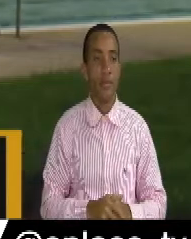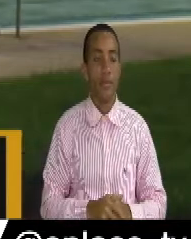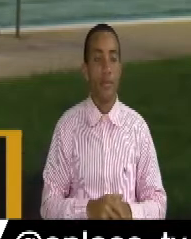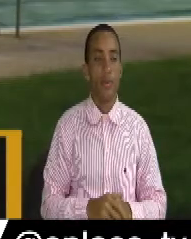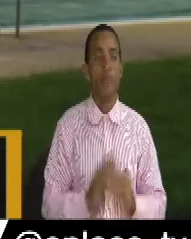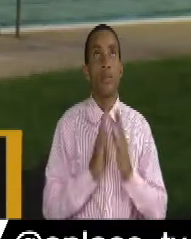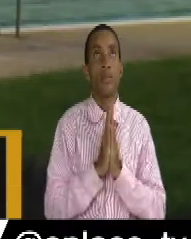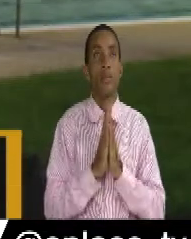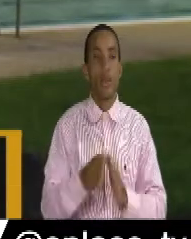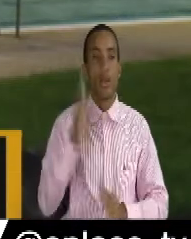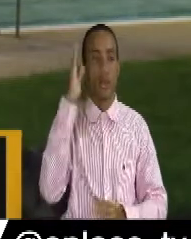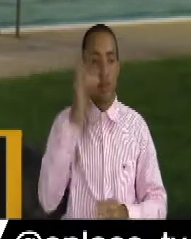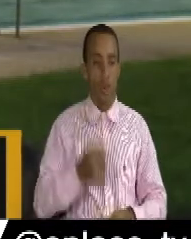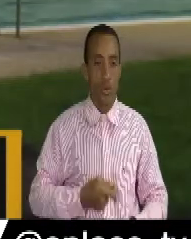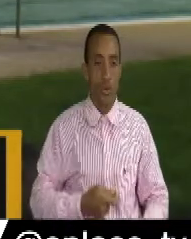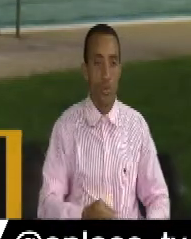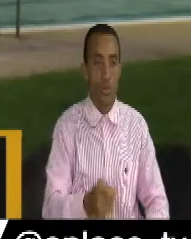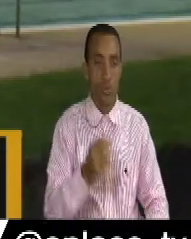viene el 12 de julio,